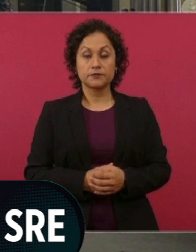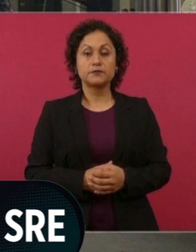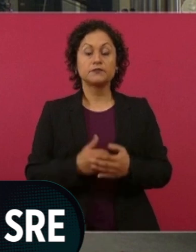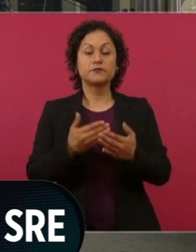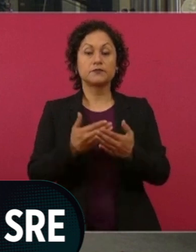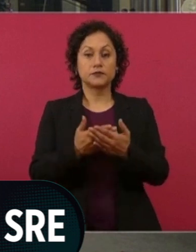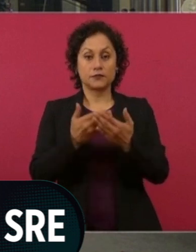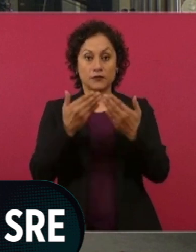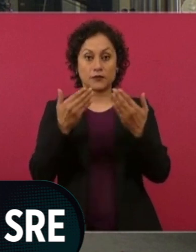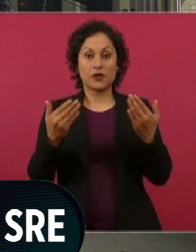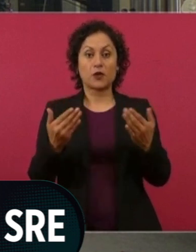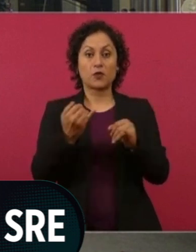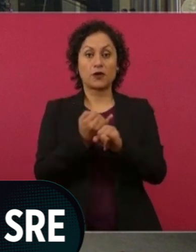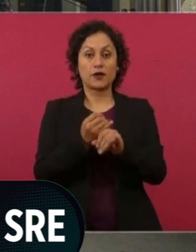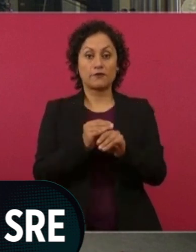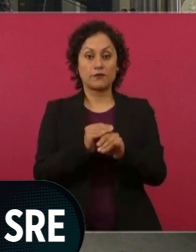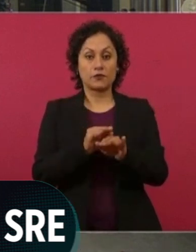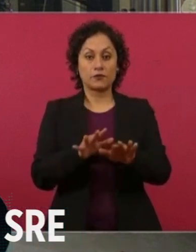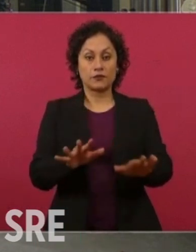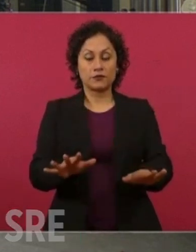informar